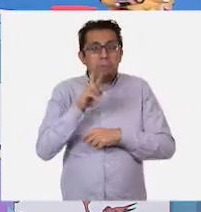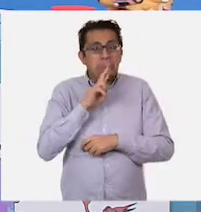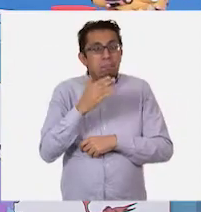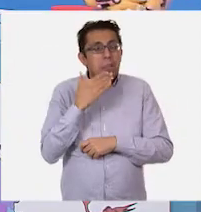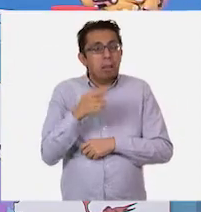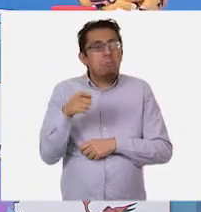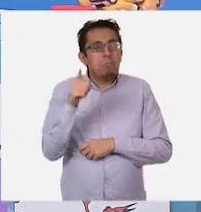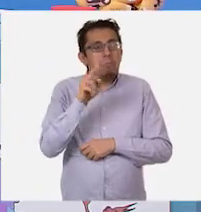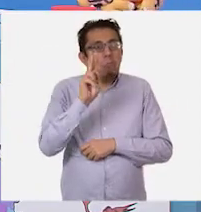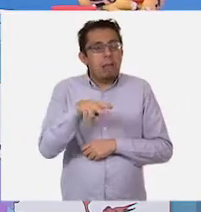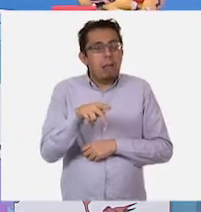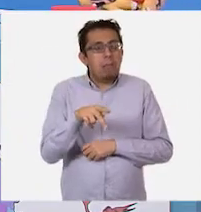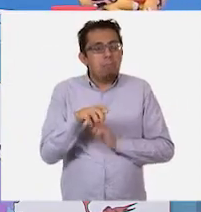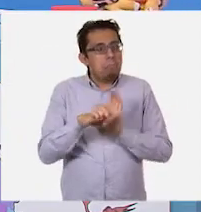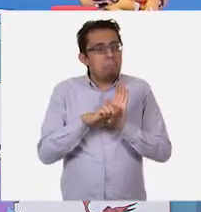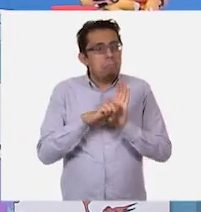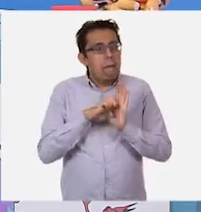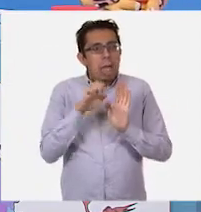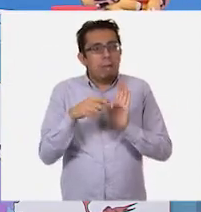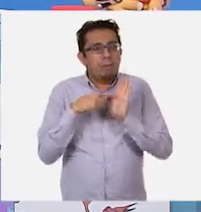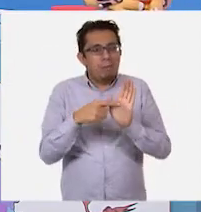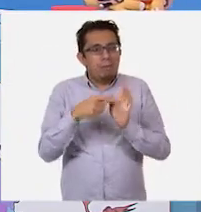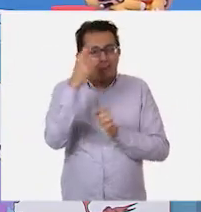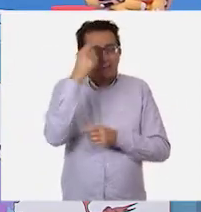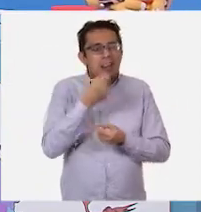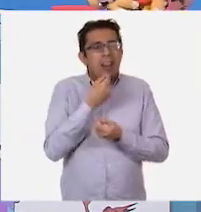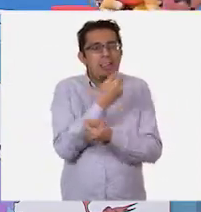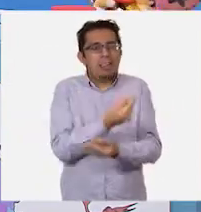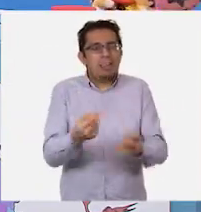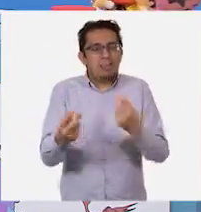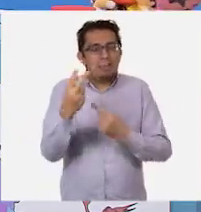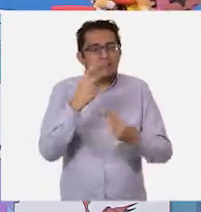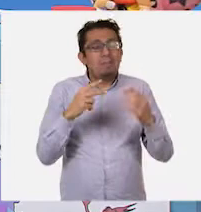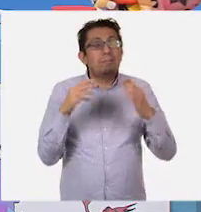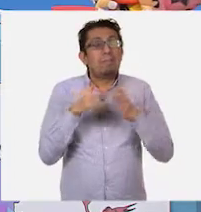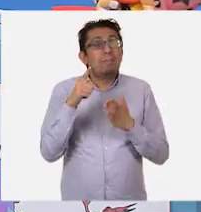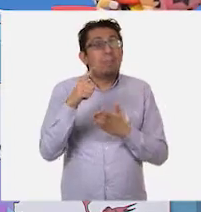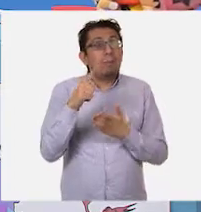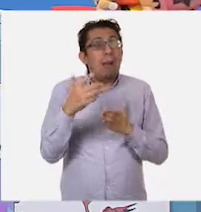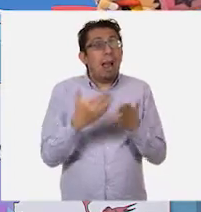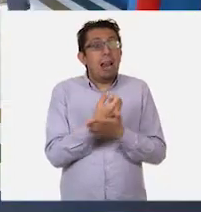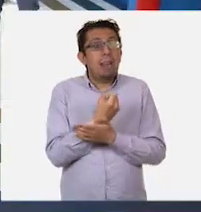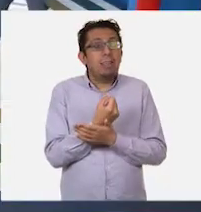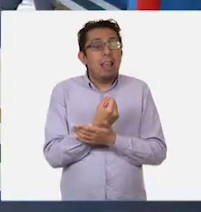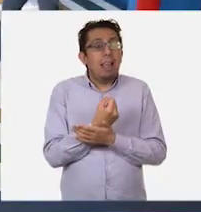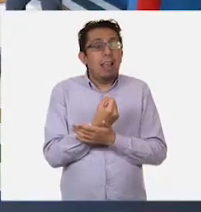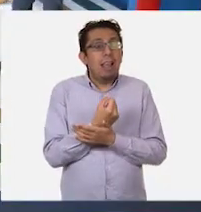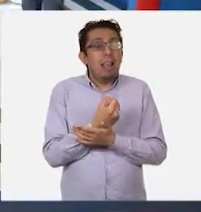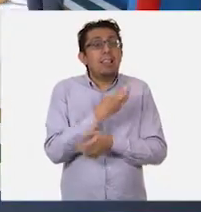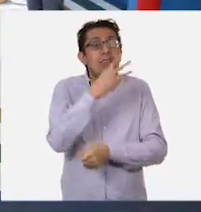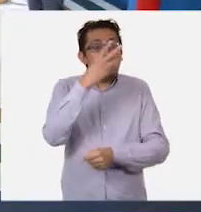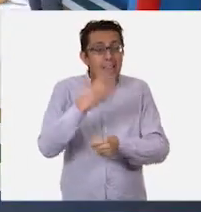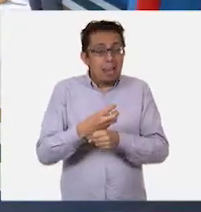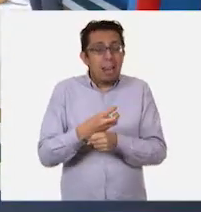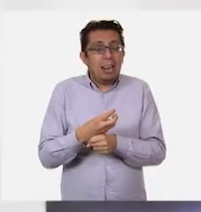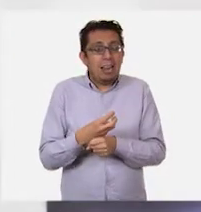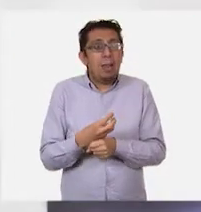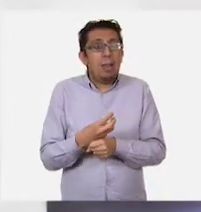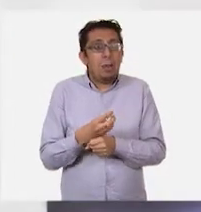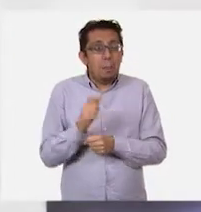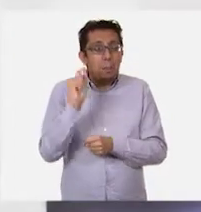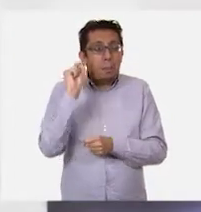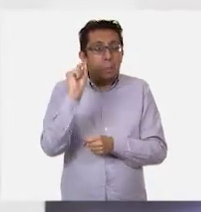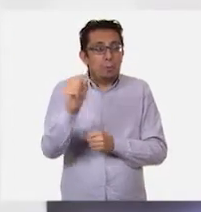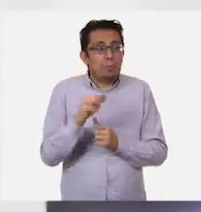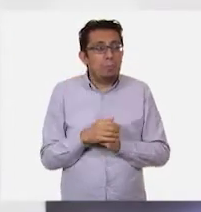para las niñas y los niños que nos ven desde sus hogares. Y por eso sumaste el tercer punto, Ajolisto.